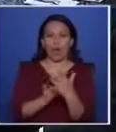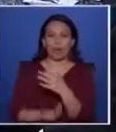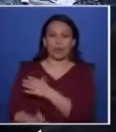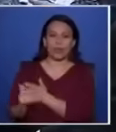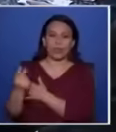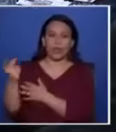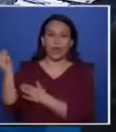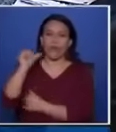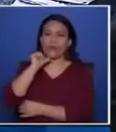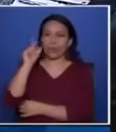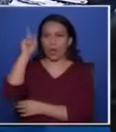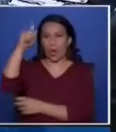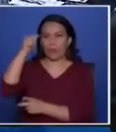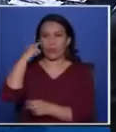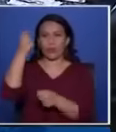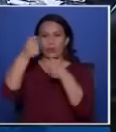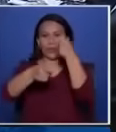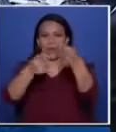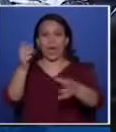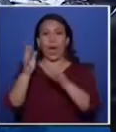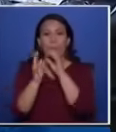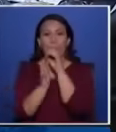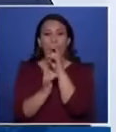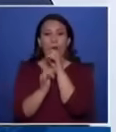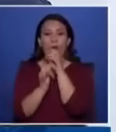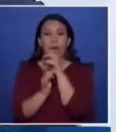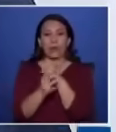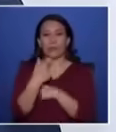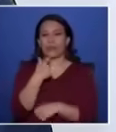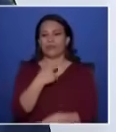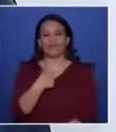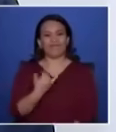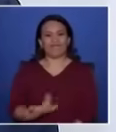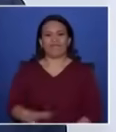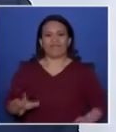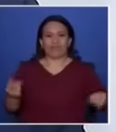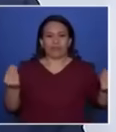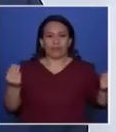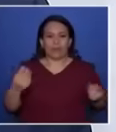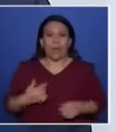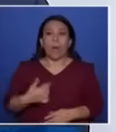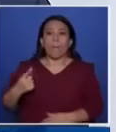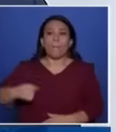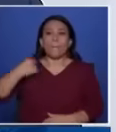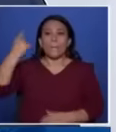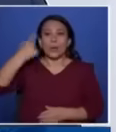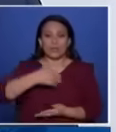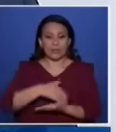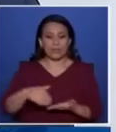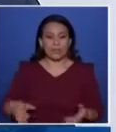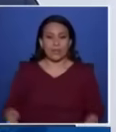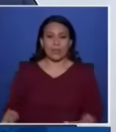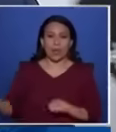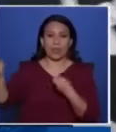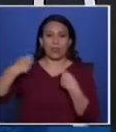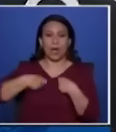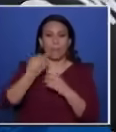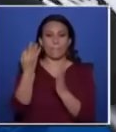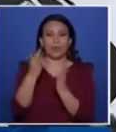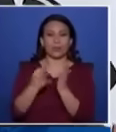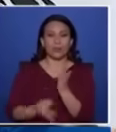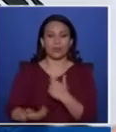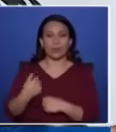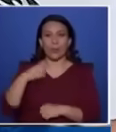Guaranda asegura que la situación es insostenible. Si es que no recibimos hasta la semana que viene asignaciones, estamos con